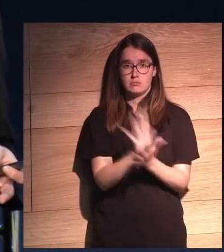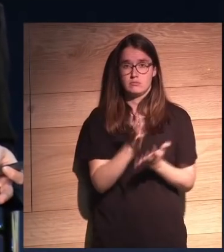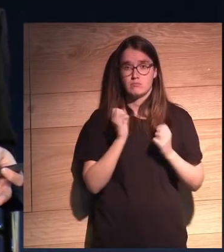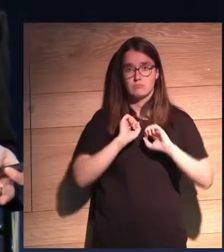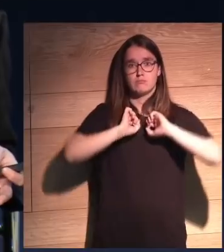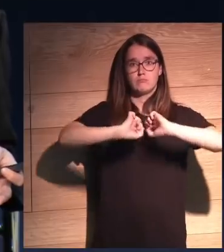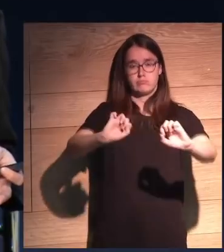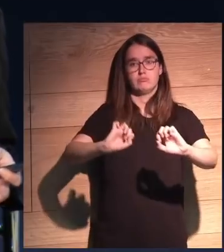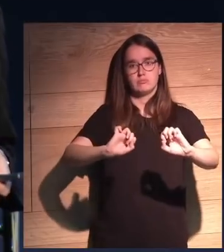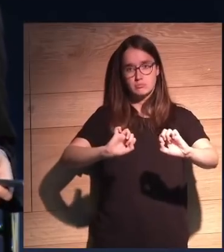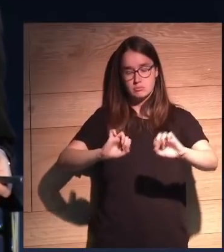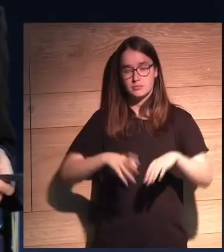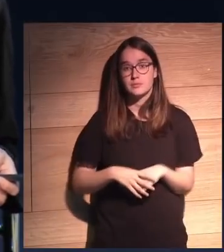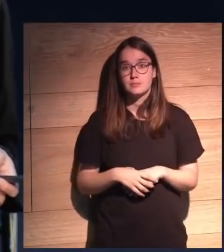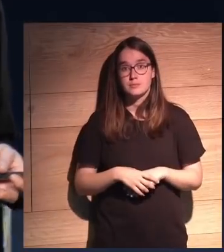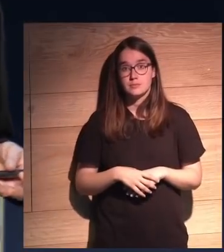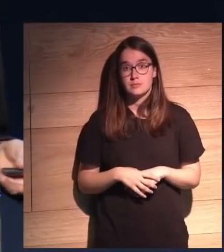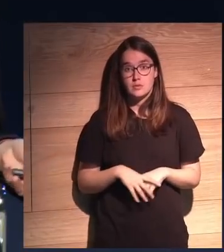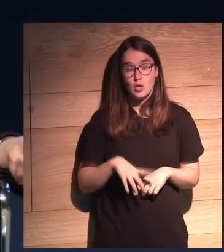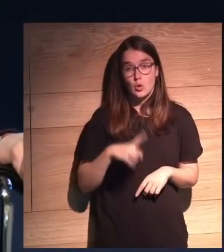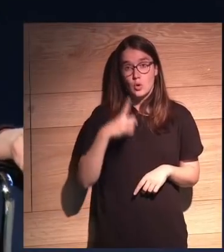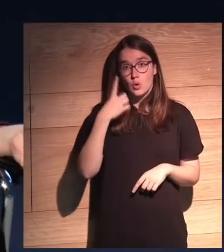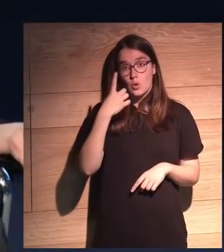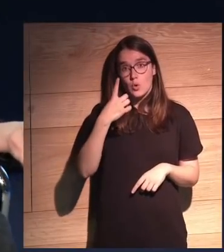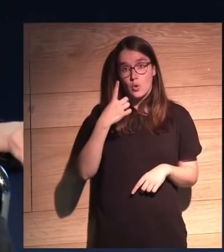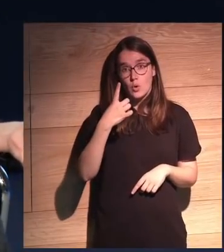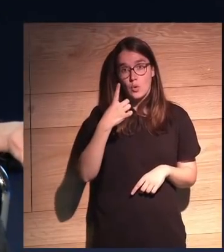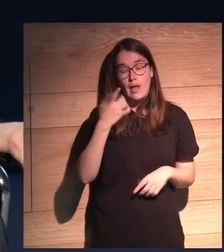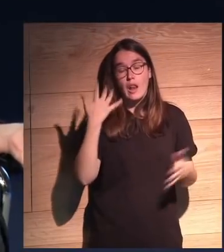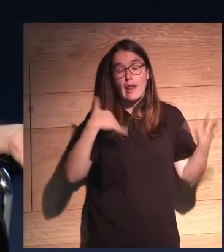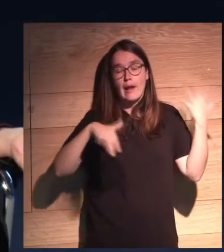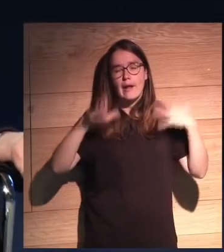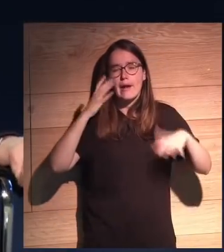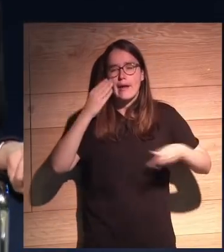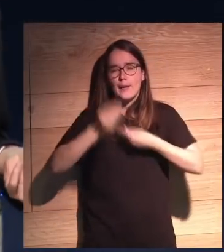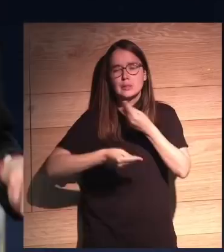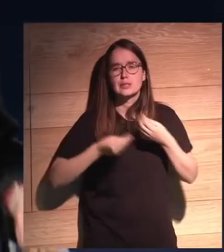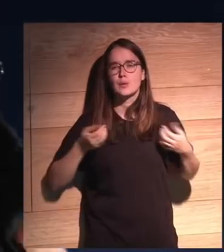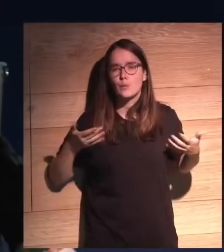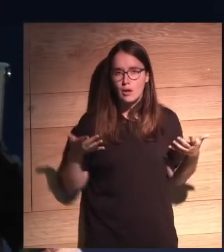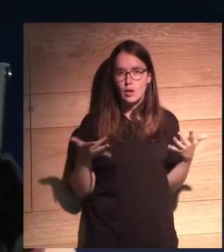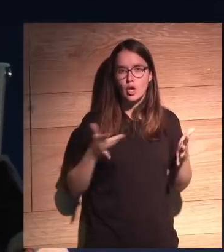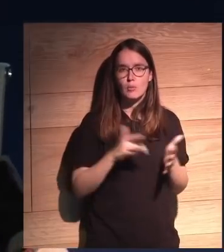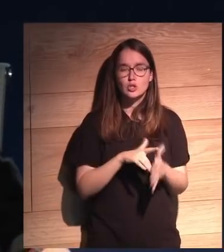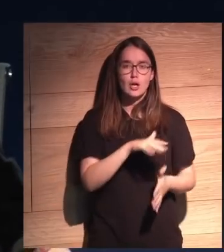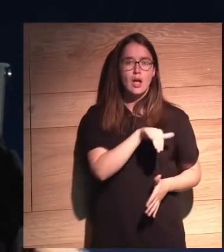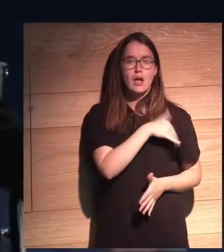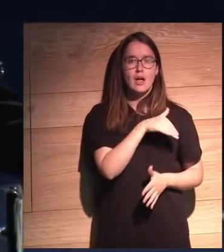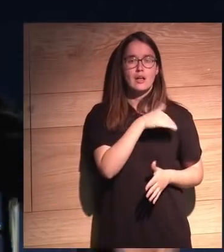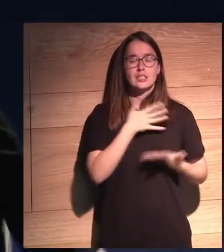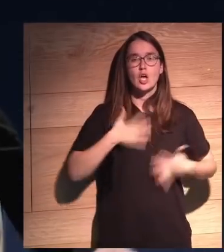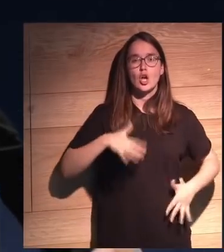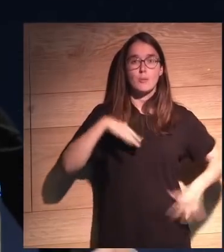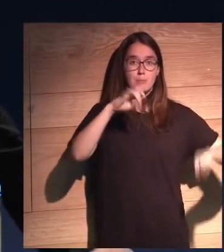mujeres, se les impide el acceso, con una extraordinaria excusa. Y es que como había clases de desnudo,